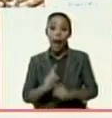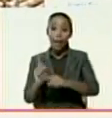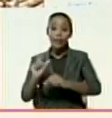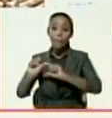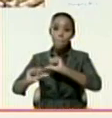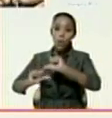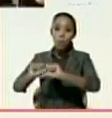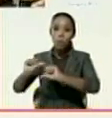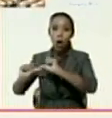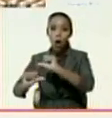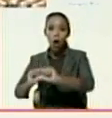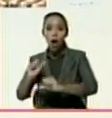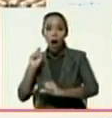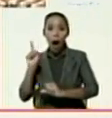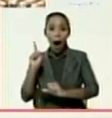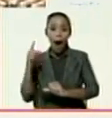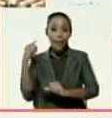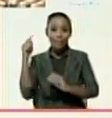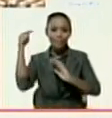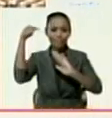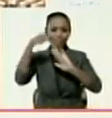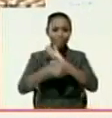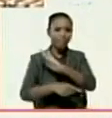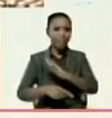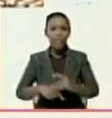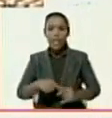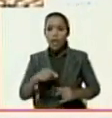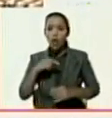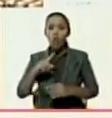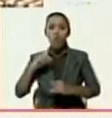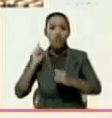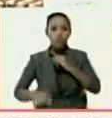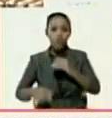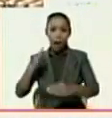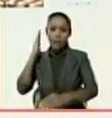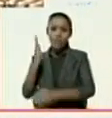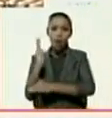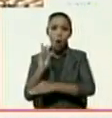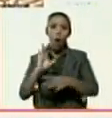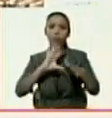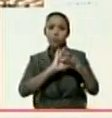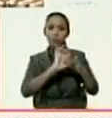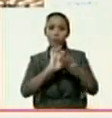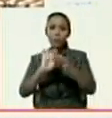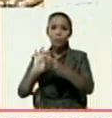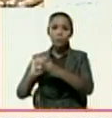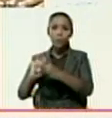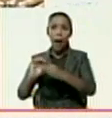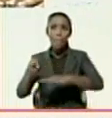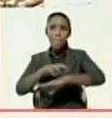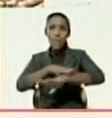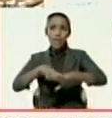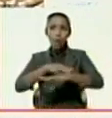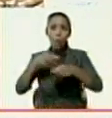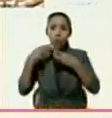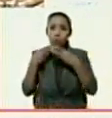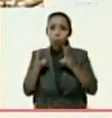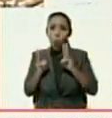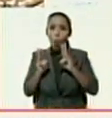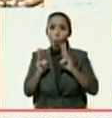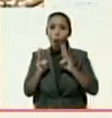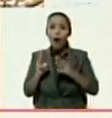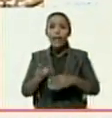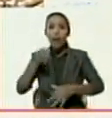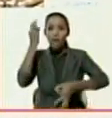proceso llegaremos hasta las últimas consecuencias con articulación del Ministerio Público y los